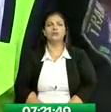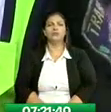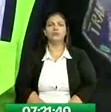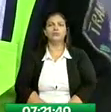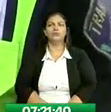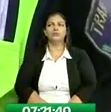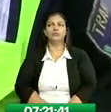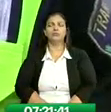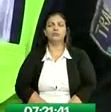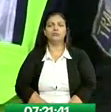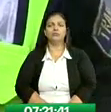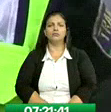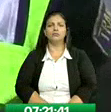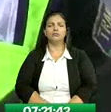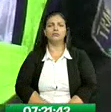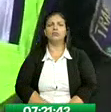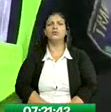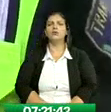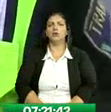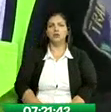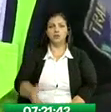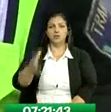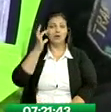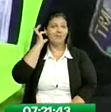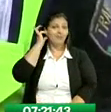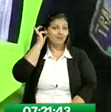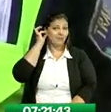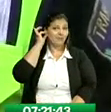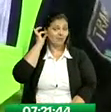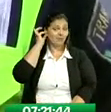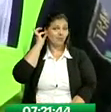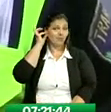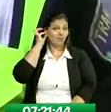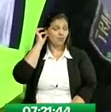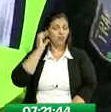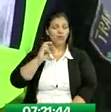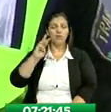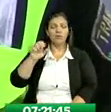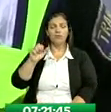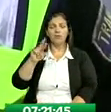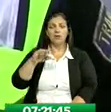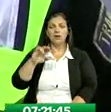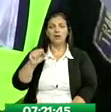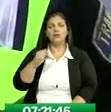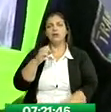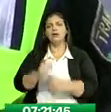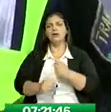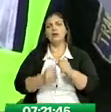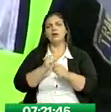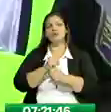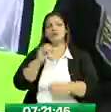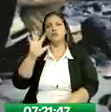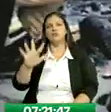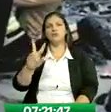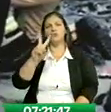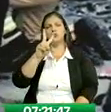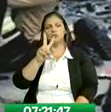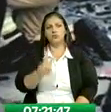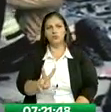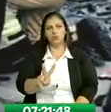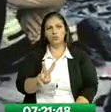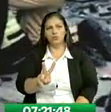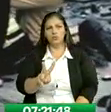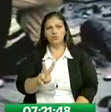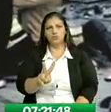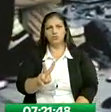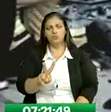femenino que es trasladada hacia el hospital de Gualaceo, la señora María Caguana, de 52 años de edad. Además de los fallecidos,